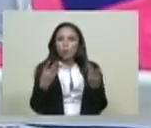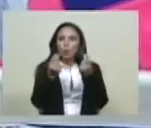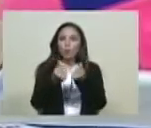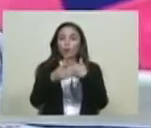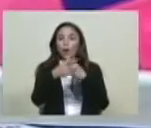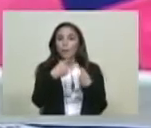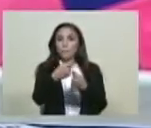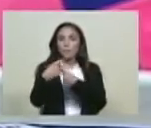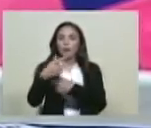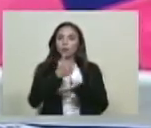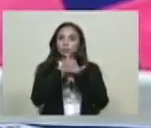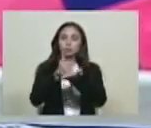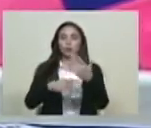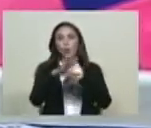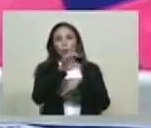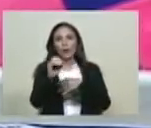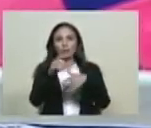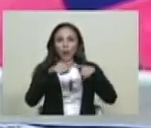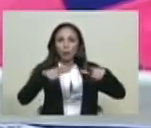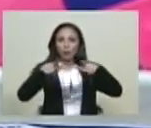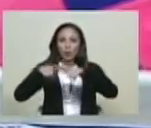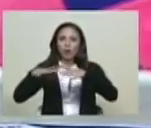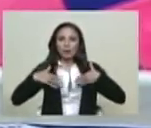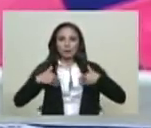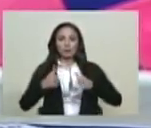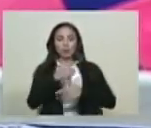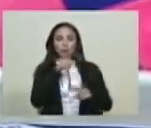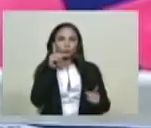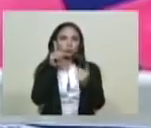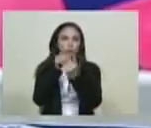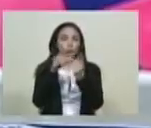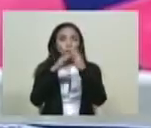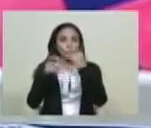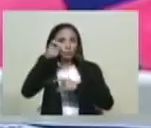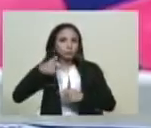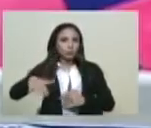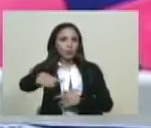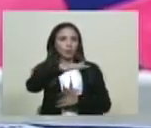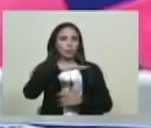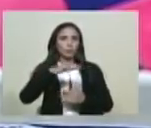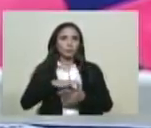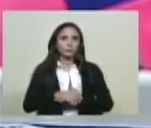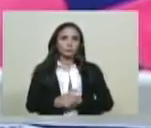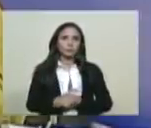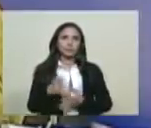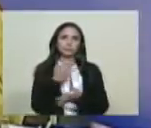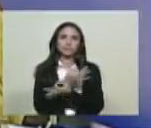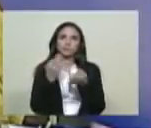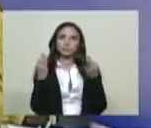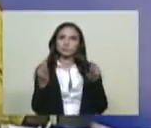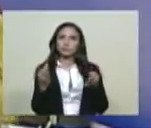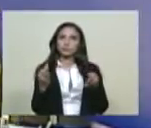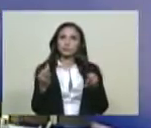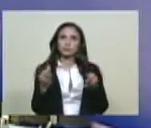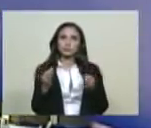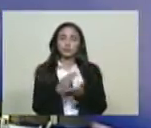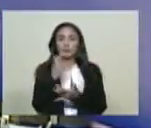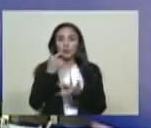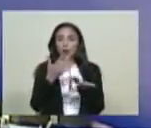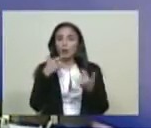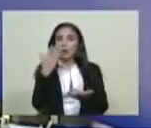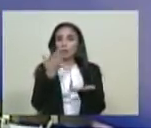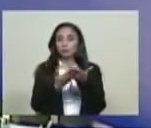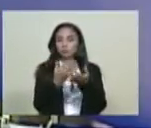calidad para seguir prestando atención a todo nuestro pueblo. Correcto. Ahora me están pidiendo